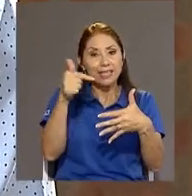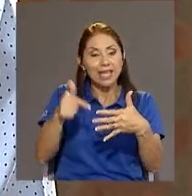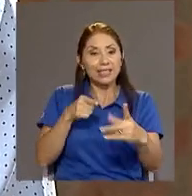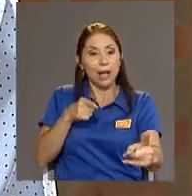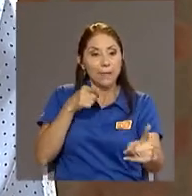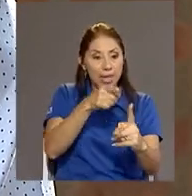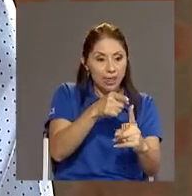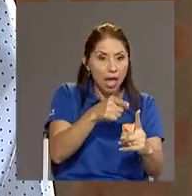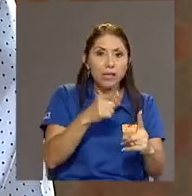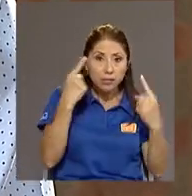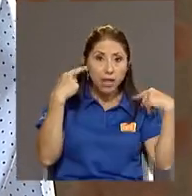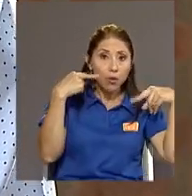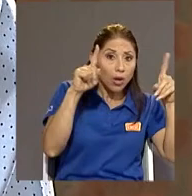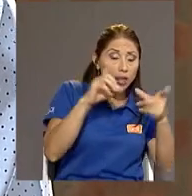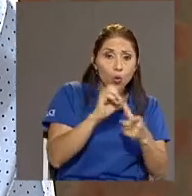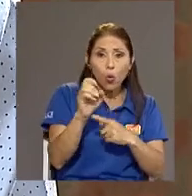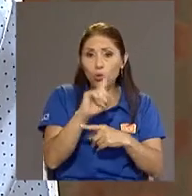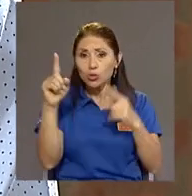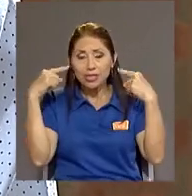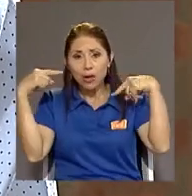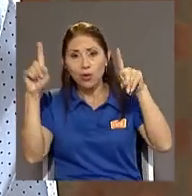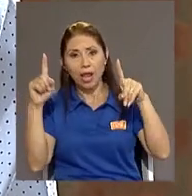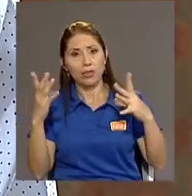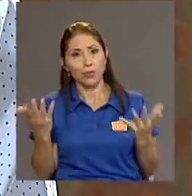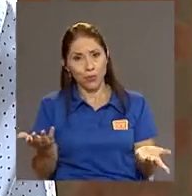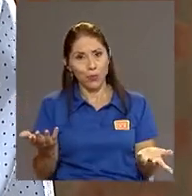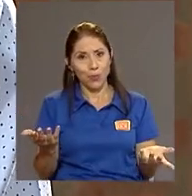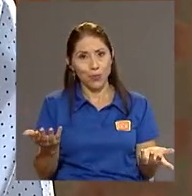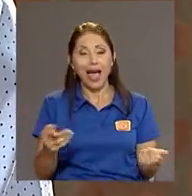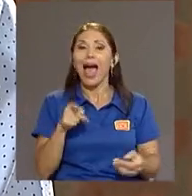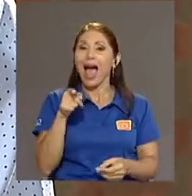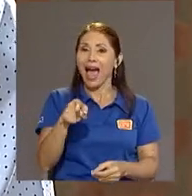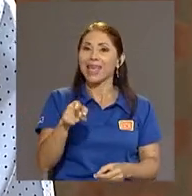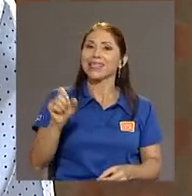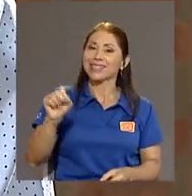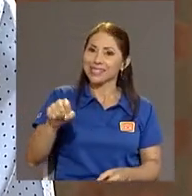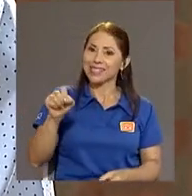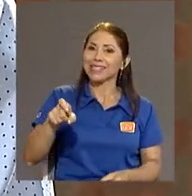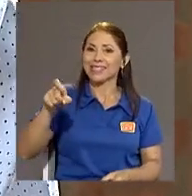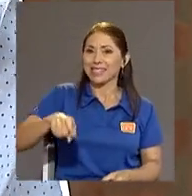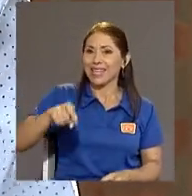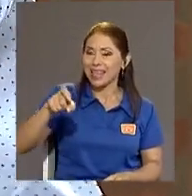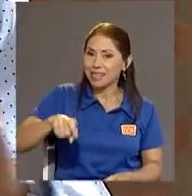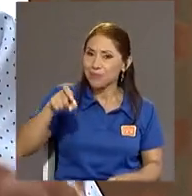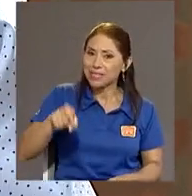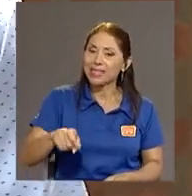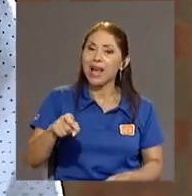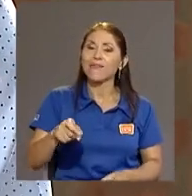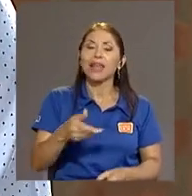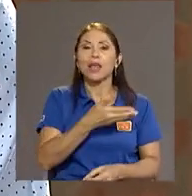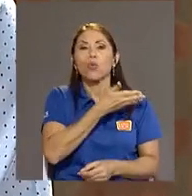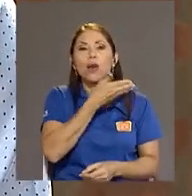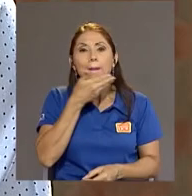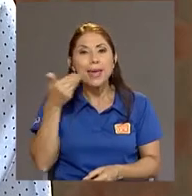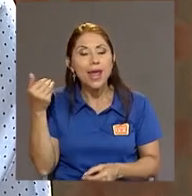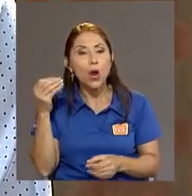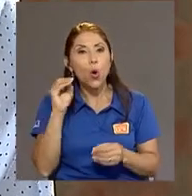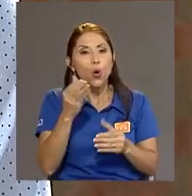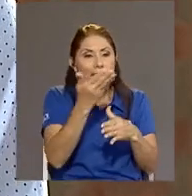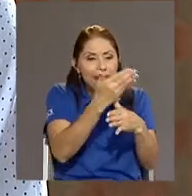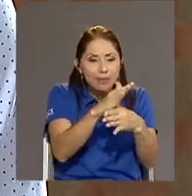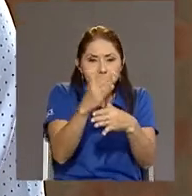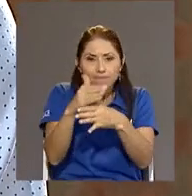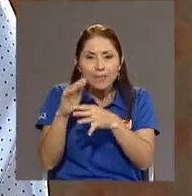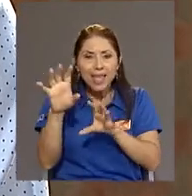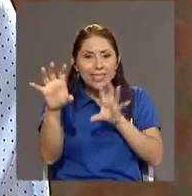Incluso, ahí incluso sí sería indispensable una mejor esquematización de las